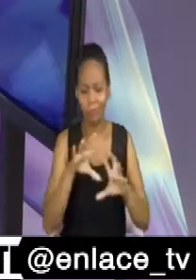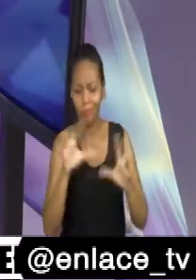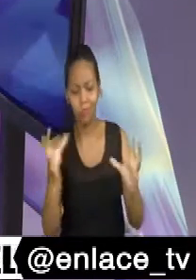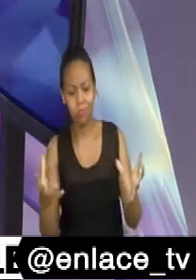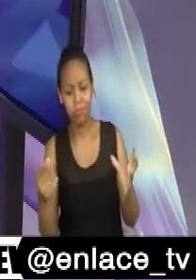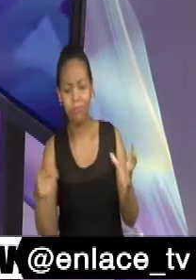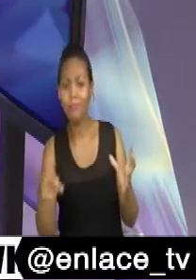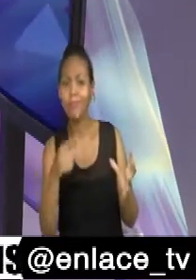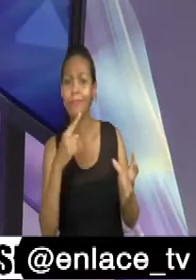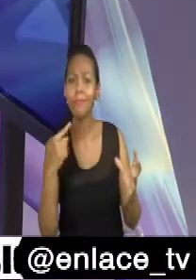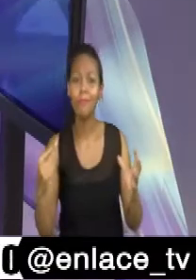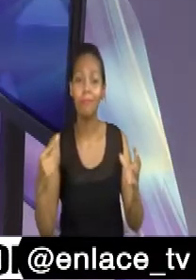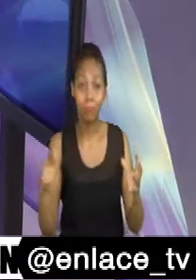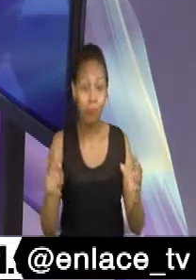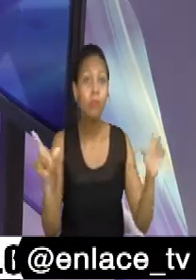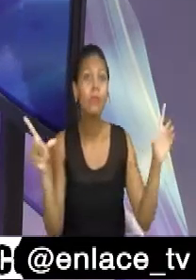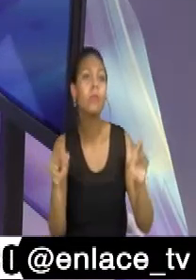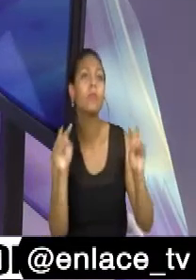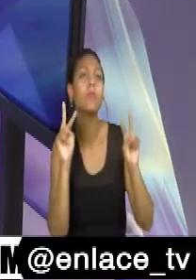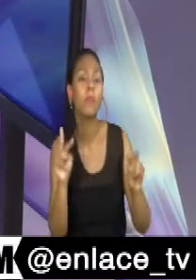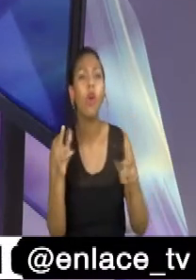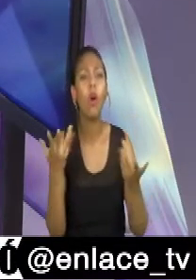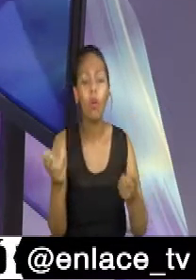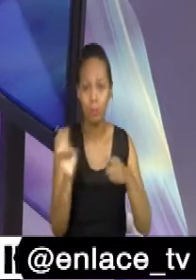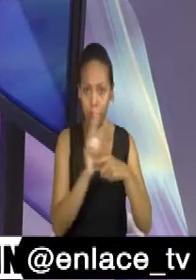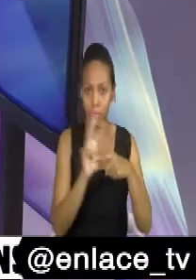a través de nuestra señal en vivo en